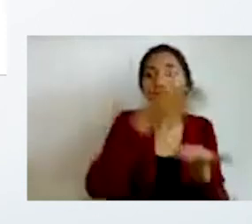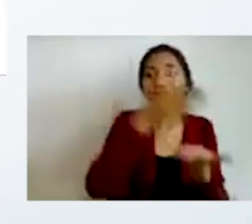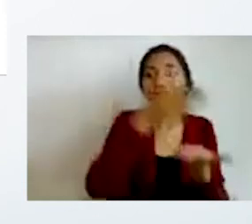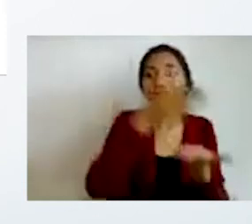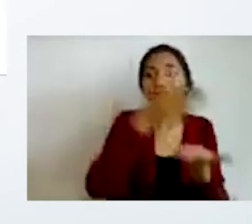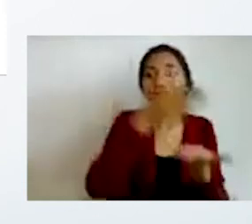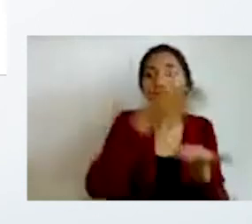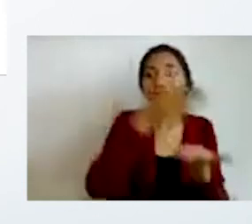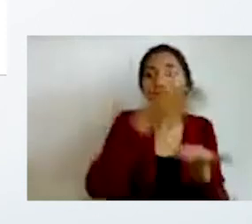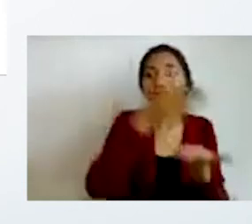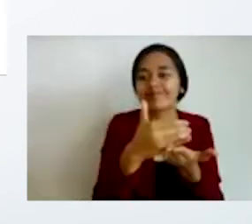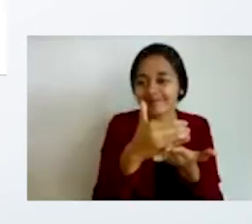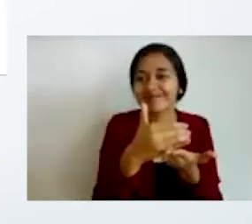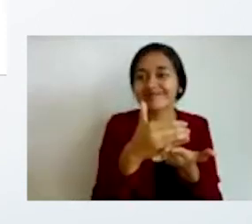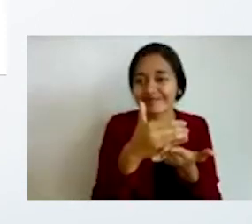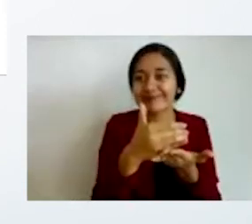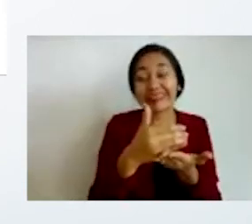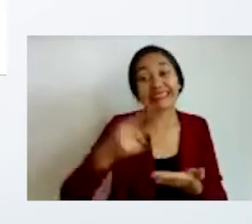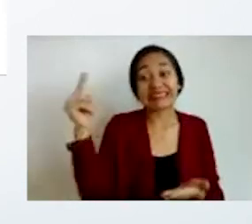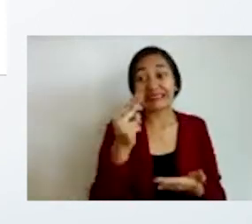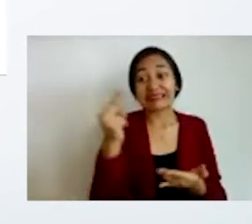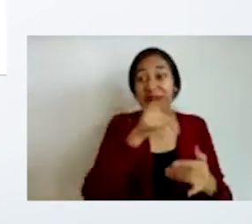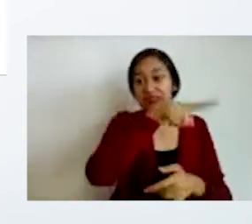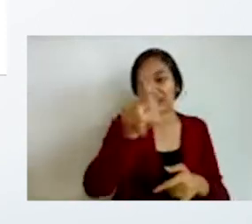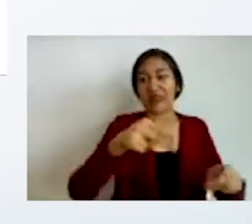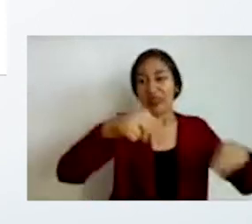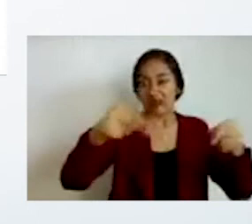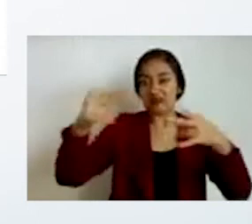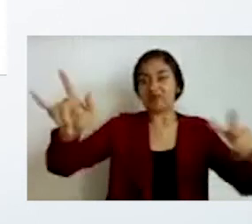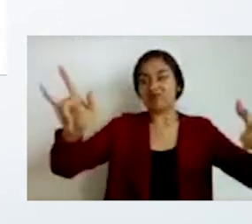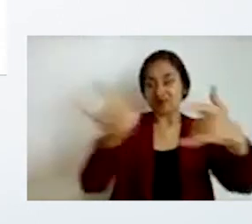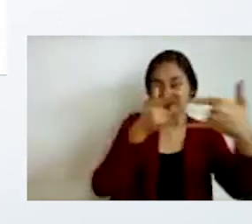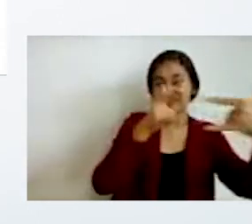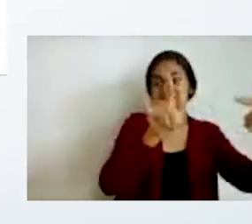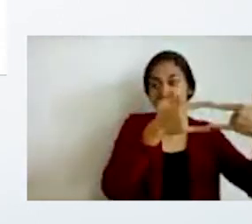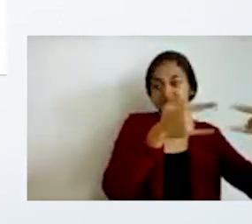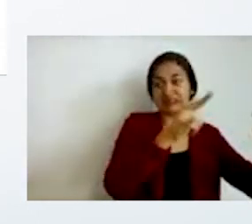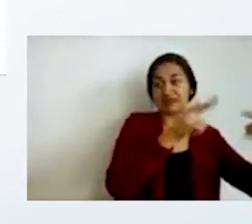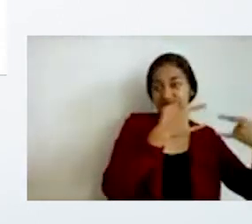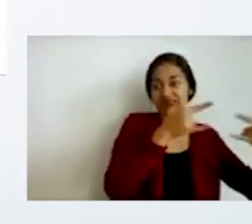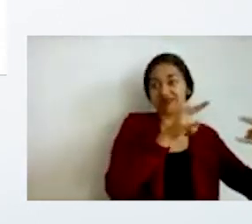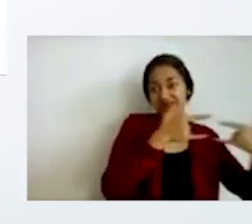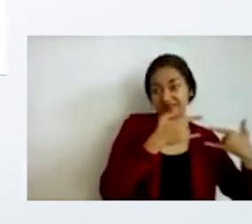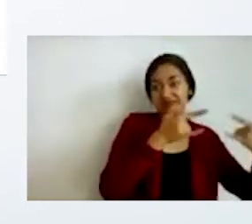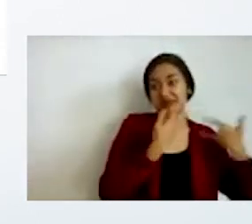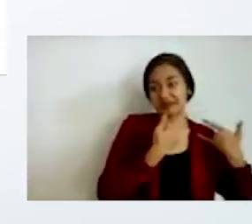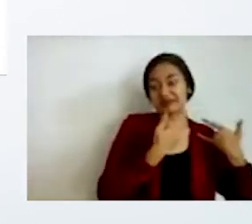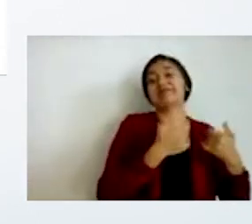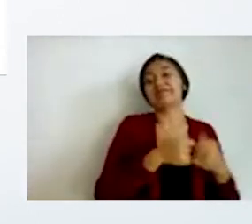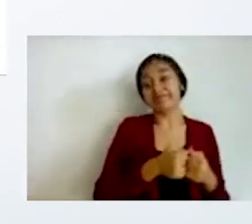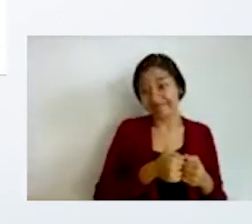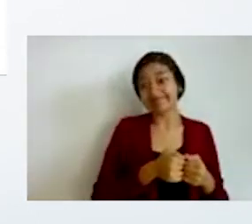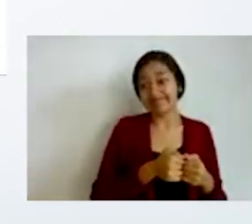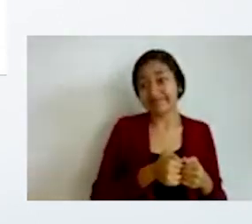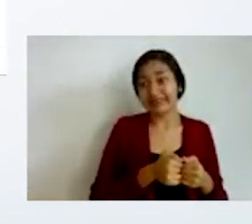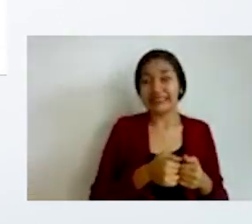que cerrar sus actividades y entramos en una condición de congelamiento